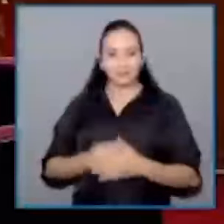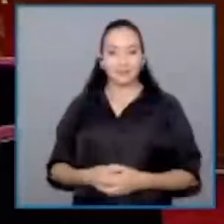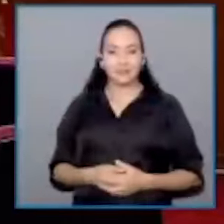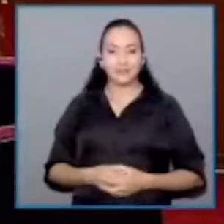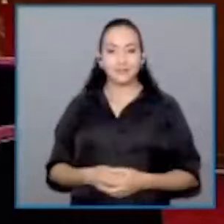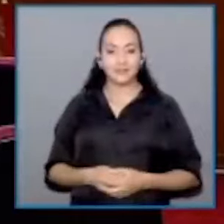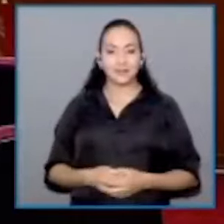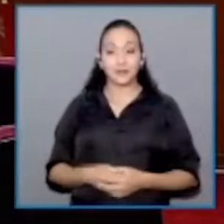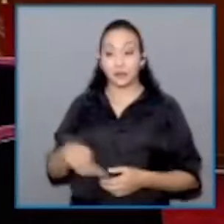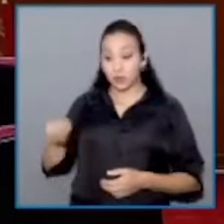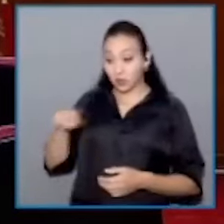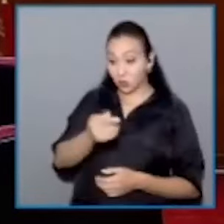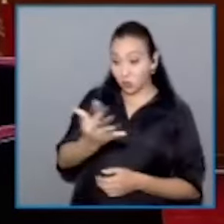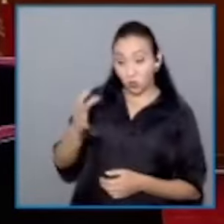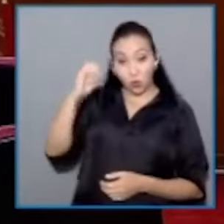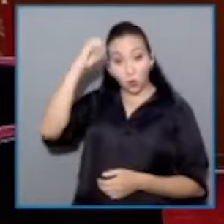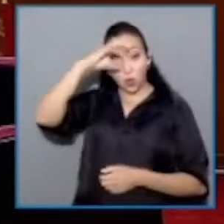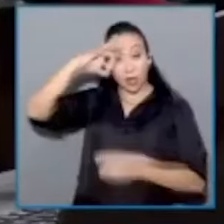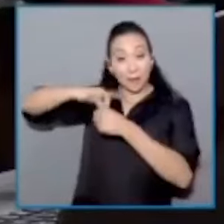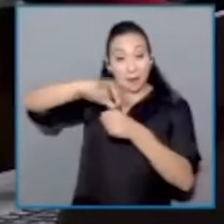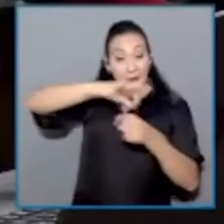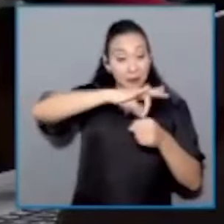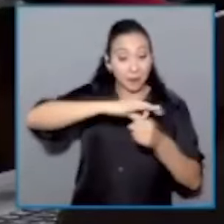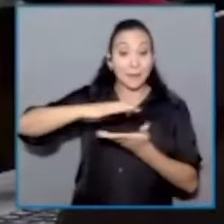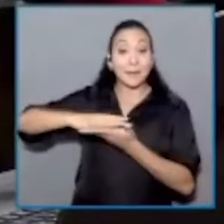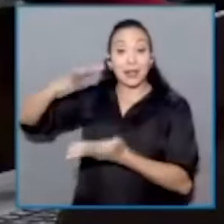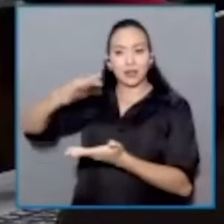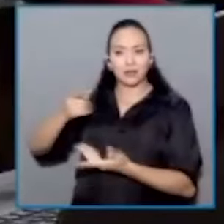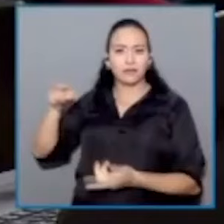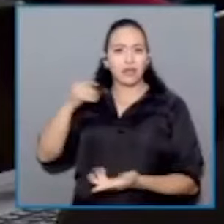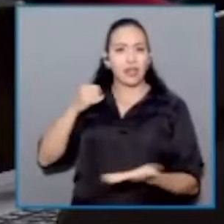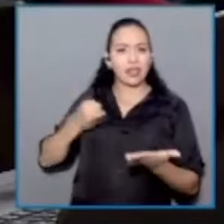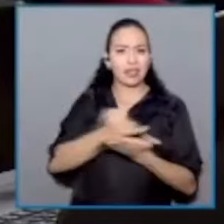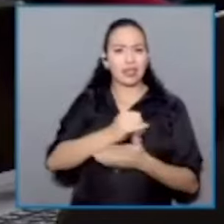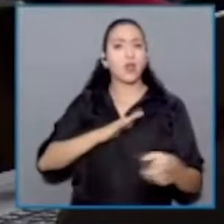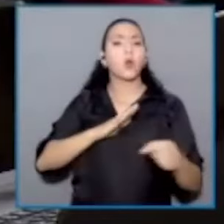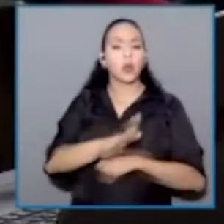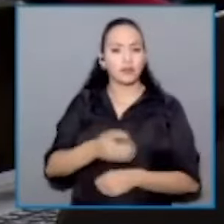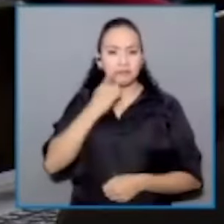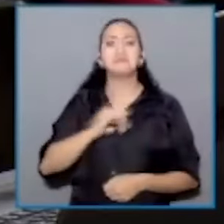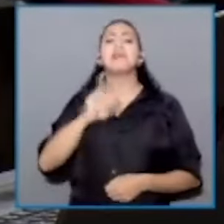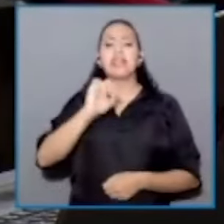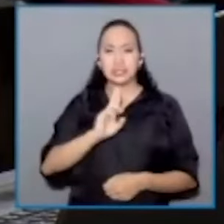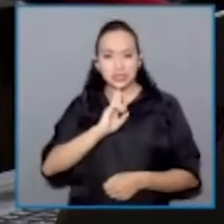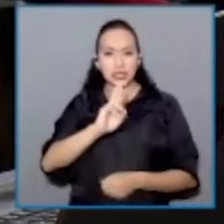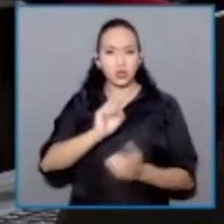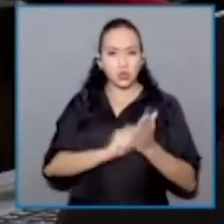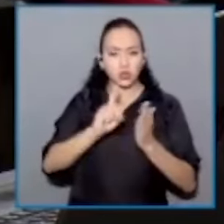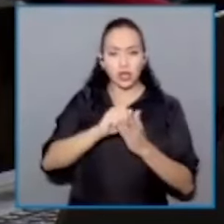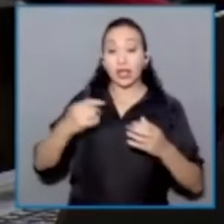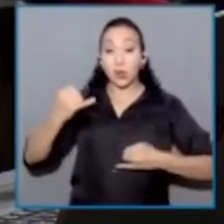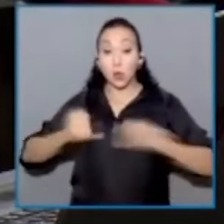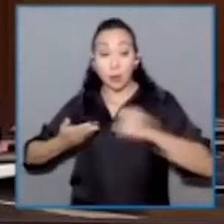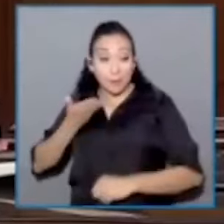Mayoría de votos, el Pleno de la Corte decidió que va a responder a la solicitud que le hicieron jueces de distrito y